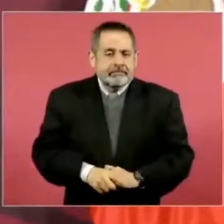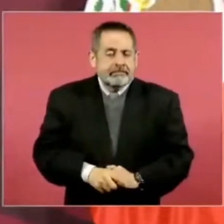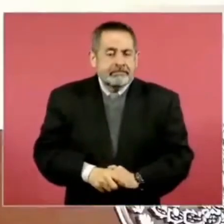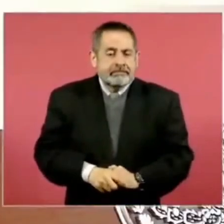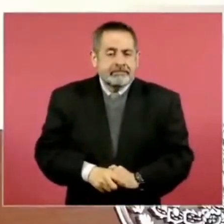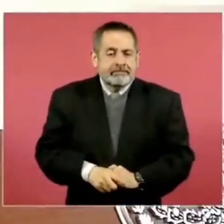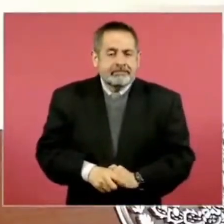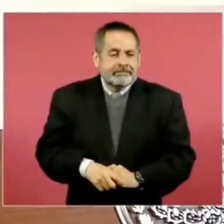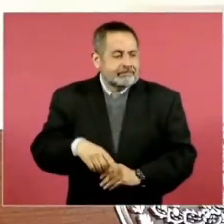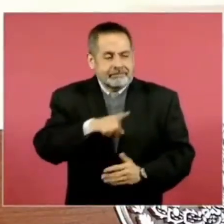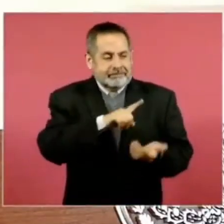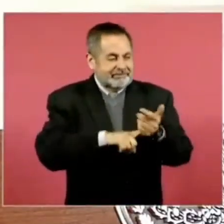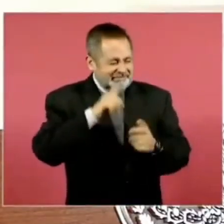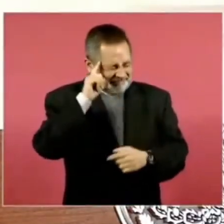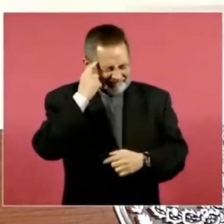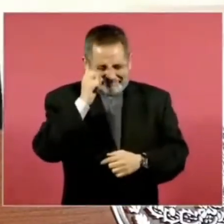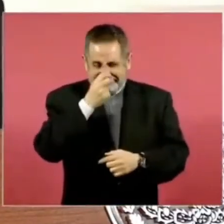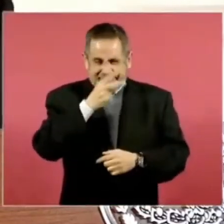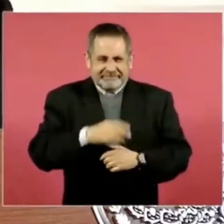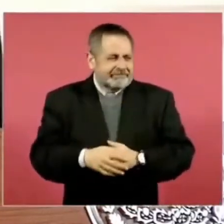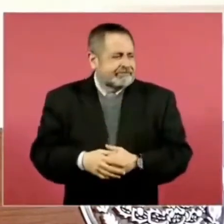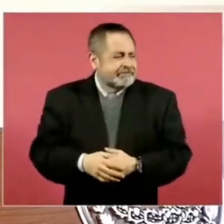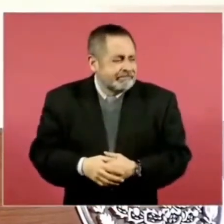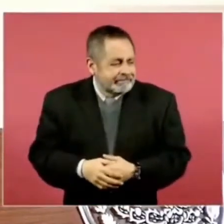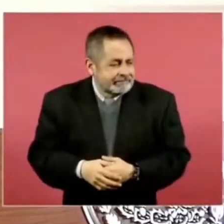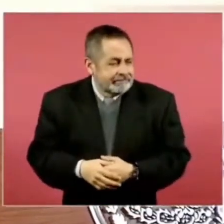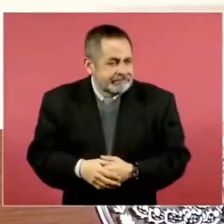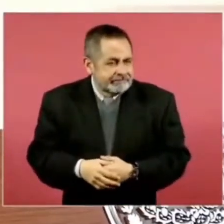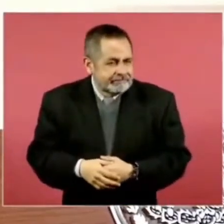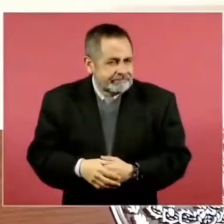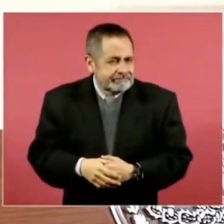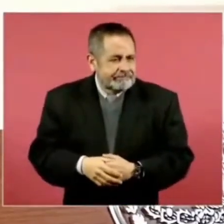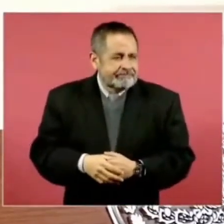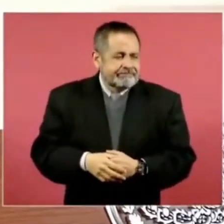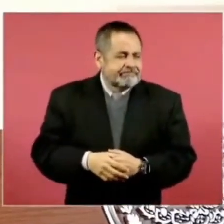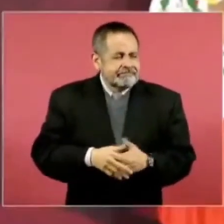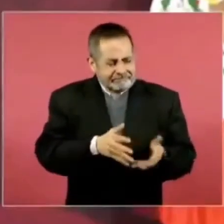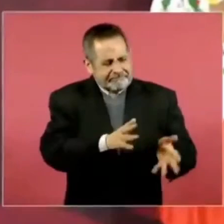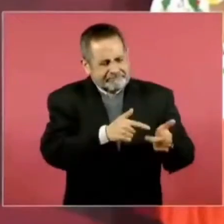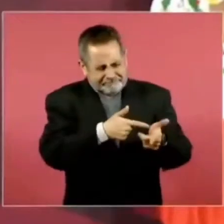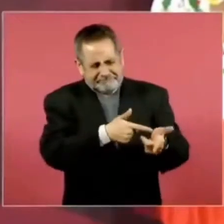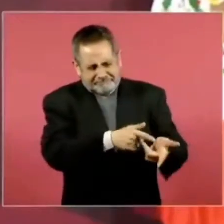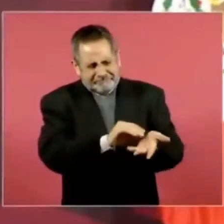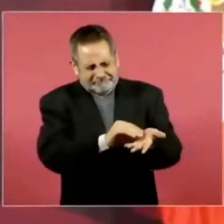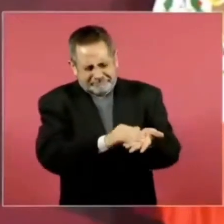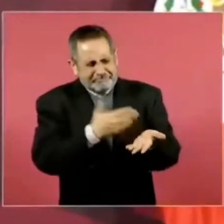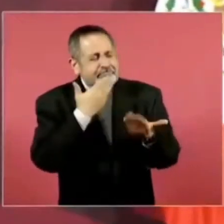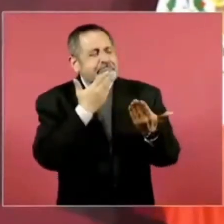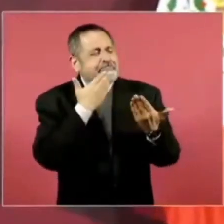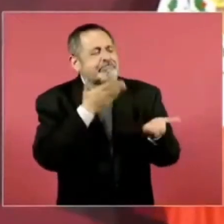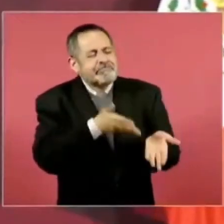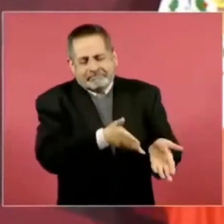porque están muy enojados. Ya nada más decirle, siga usted su camino.